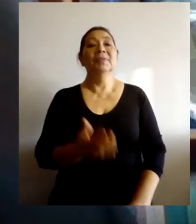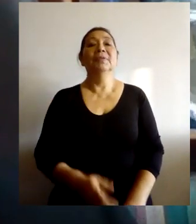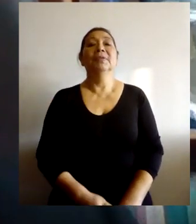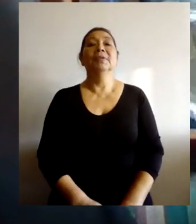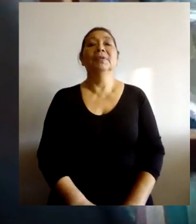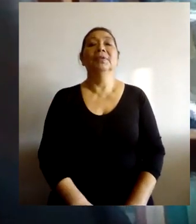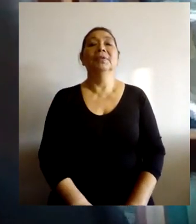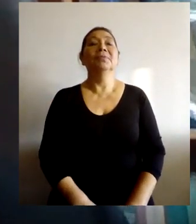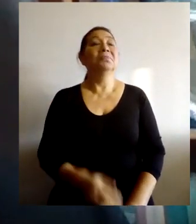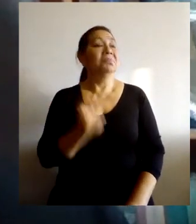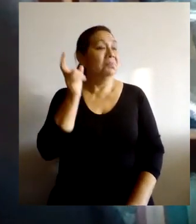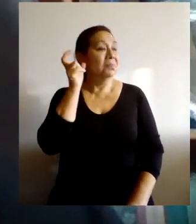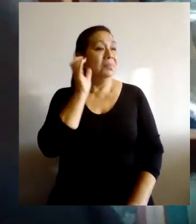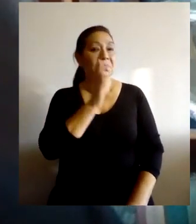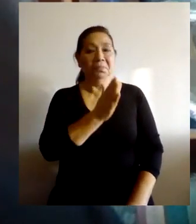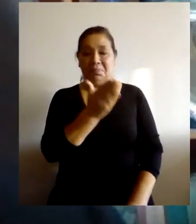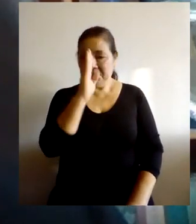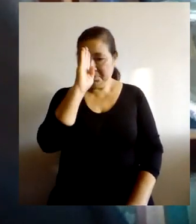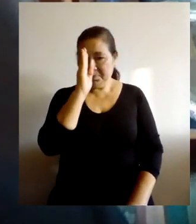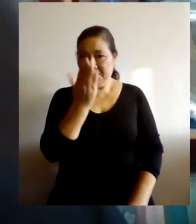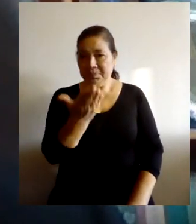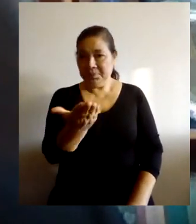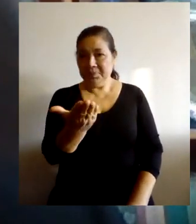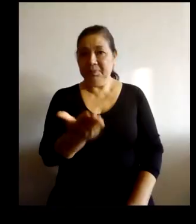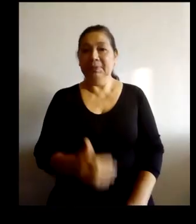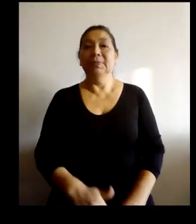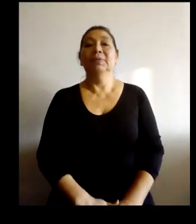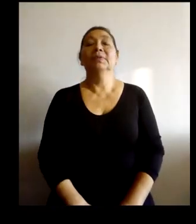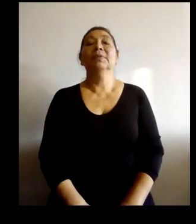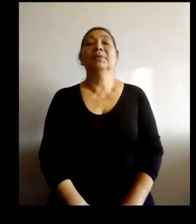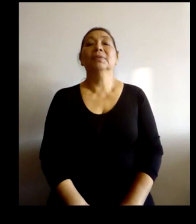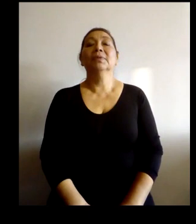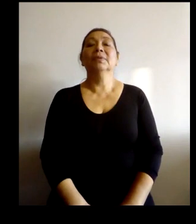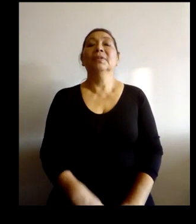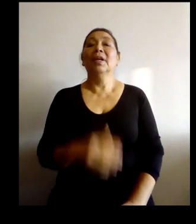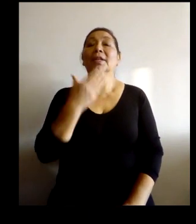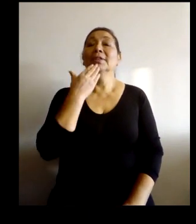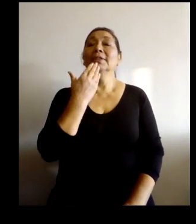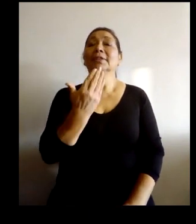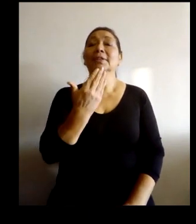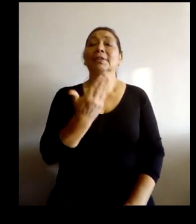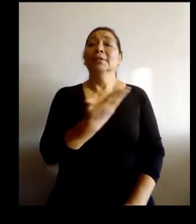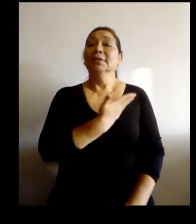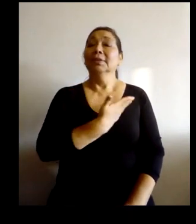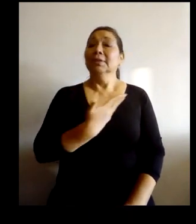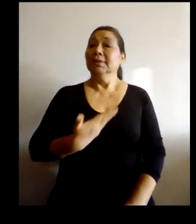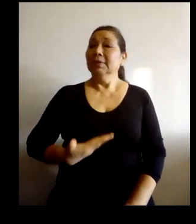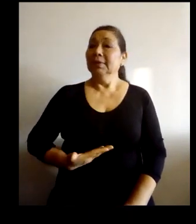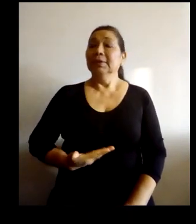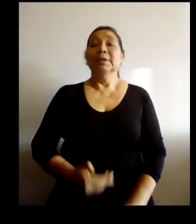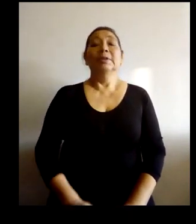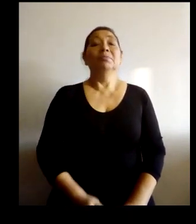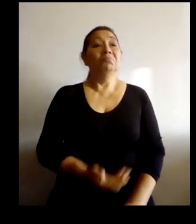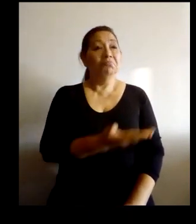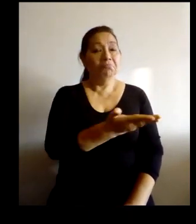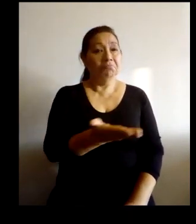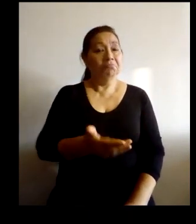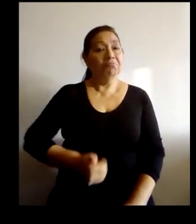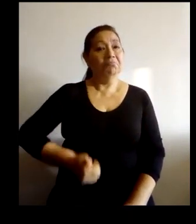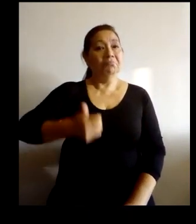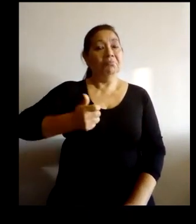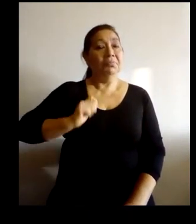usted patrocinando. La escuchamos con la mayor atención. Muchas gracias, señor presidente.